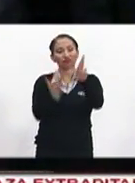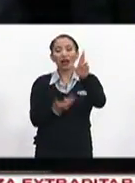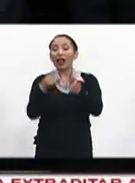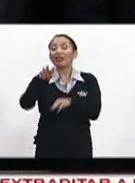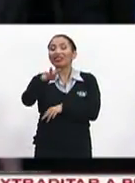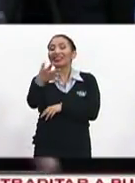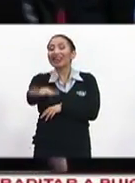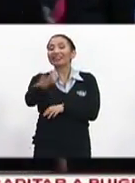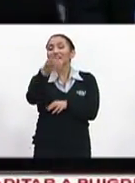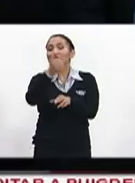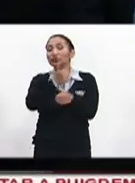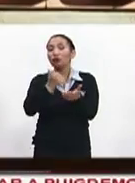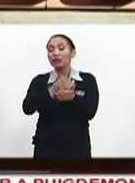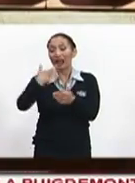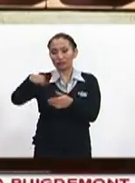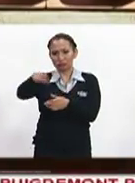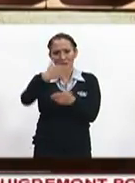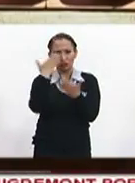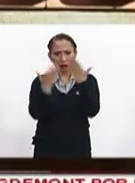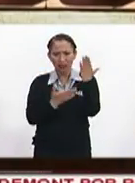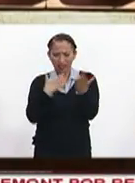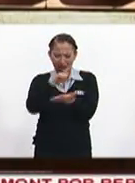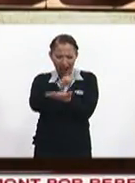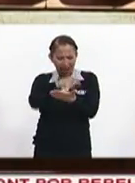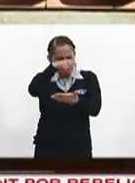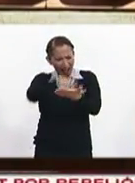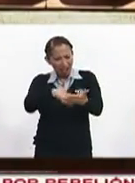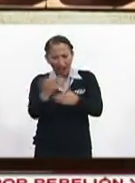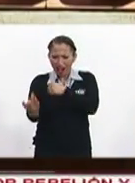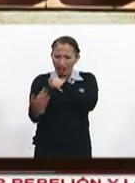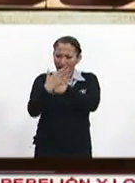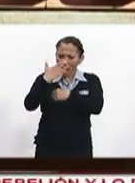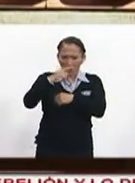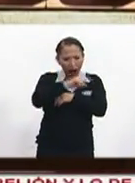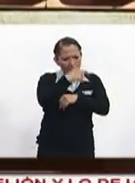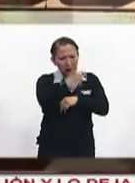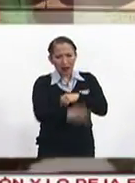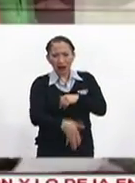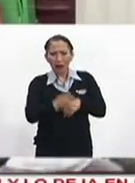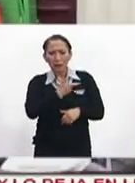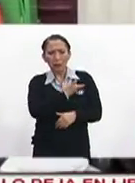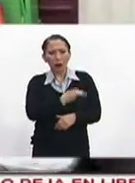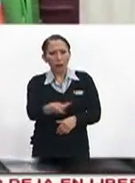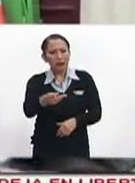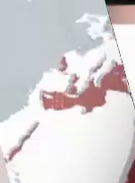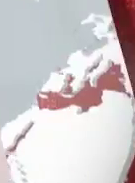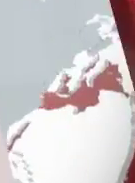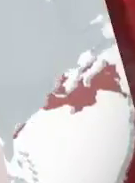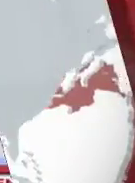más de 10 ciudades. Según los inconformes, la reforma desprotege a las clases más bajas.